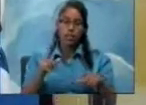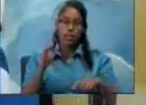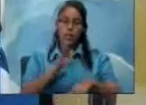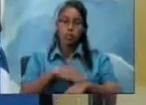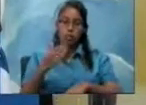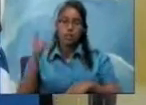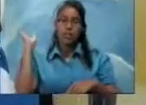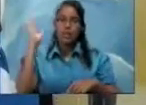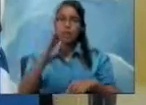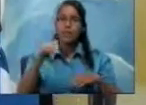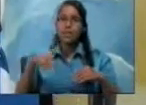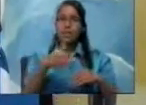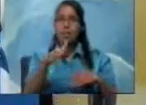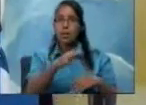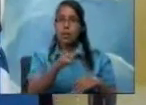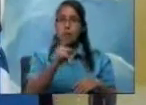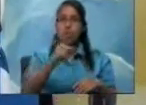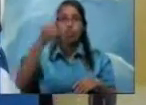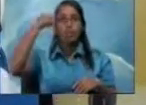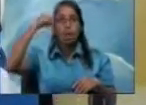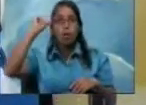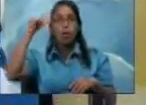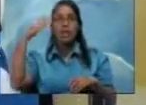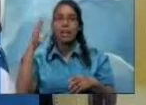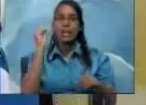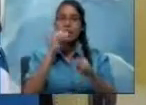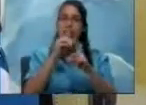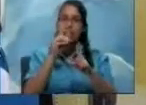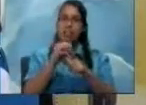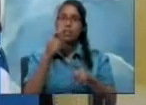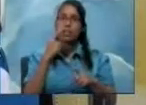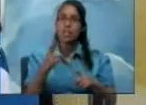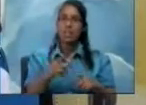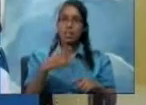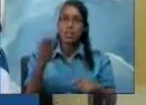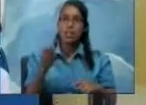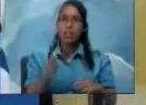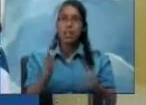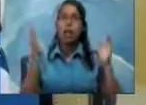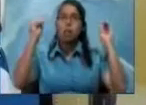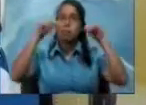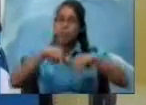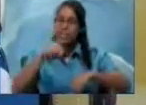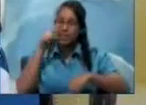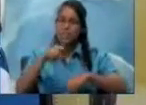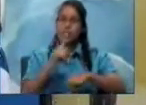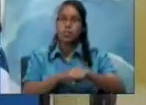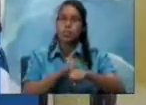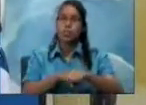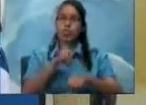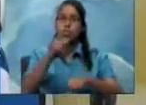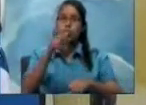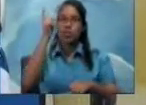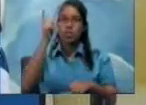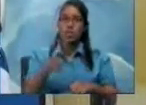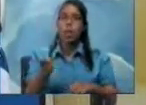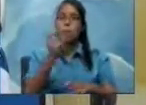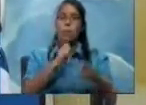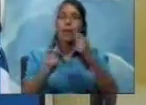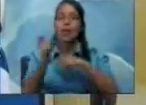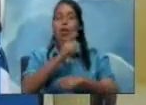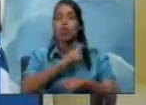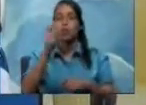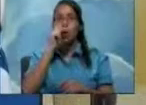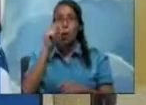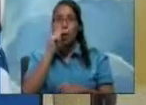te viniste a pescar no te acuerdas que te llamé Pedro y te dije que a partir de ahora tú serías pescador de hombre